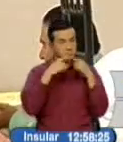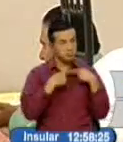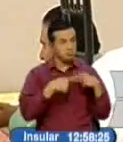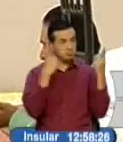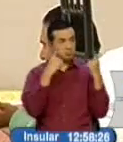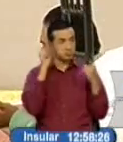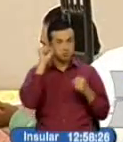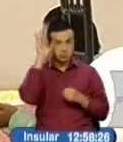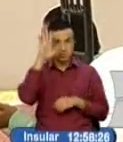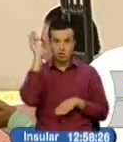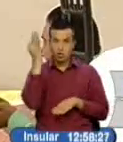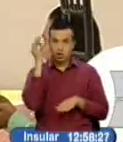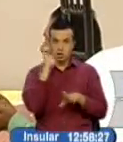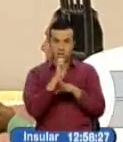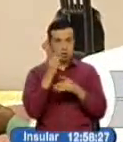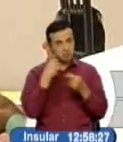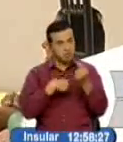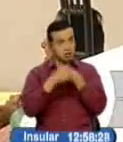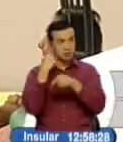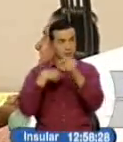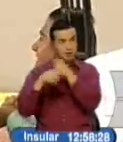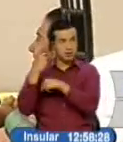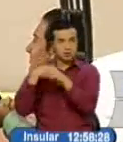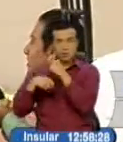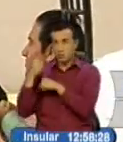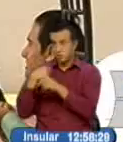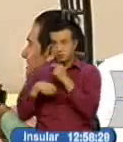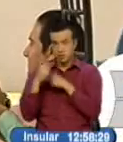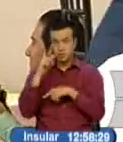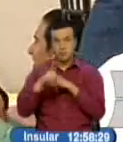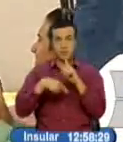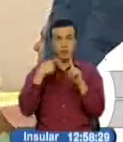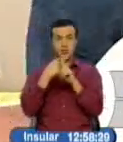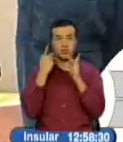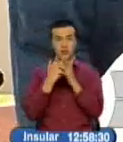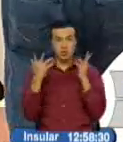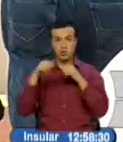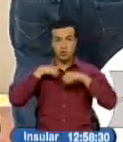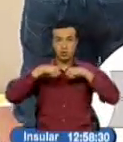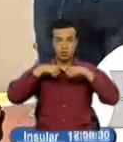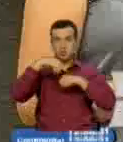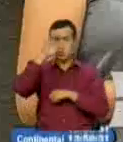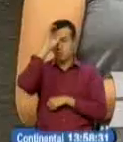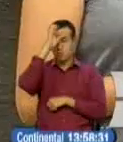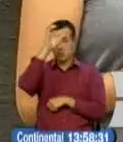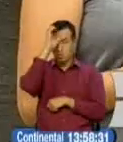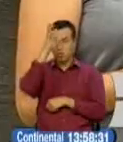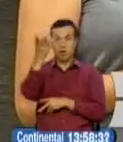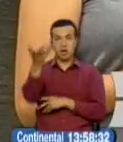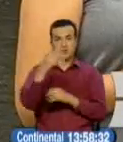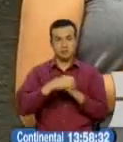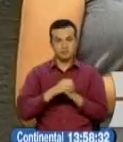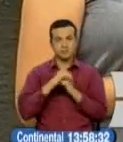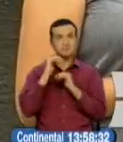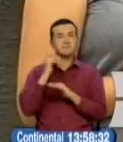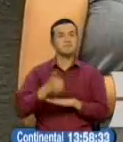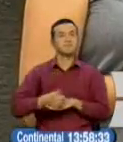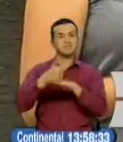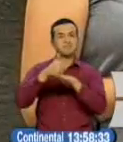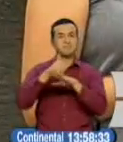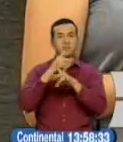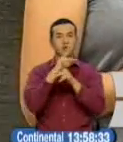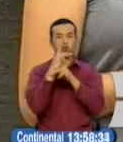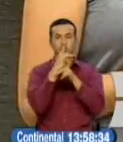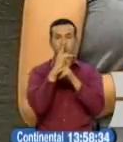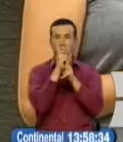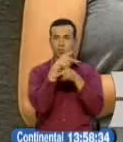el cine ecuatoriano. Y de esta manera no solamente somos comerciantes, sino nos estamos convirtiendo en gestores culturales. Liderando el Consejo de la Producción,